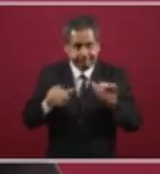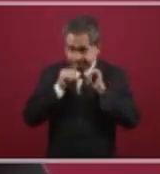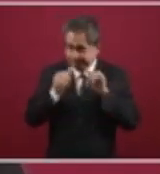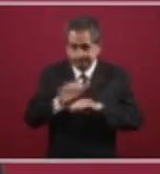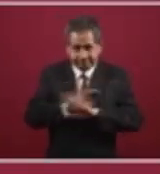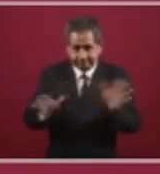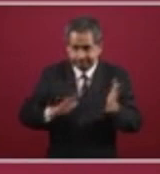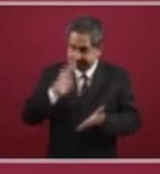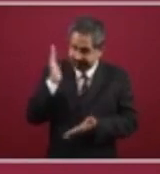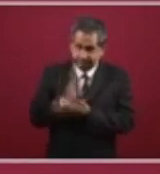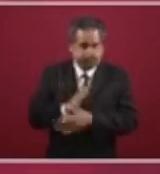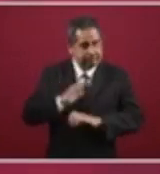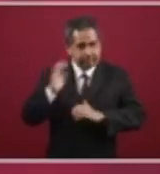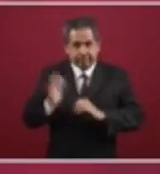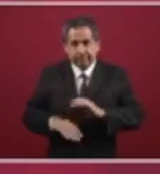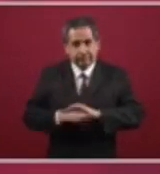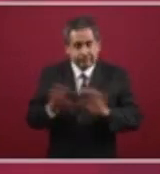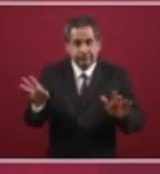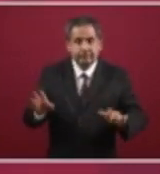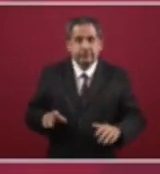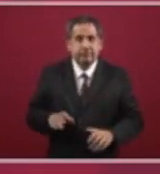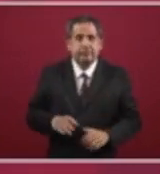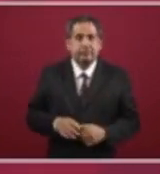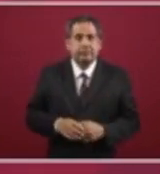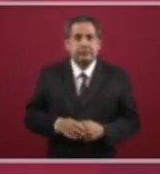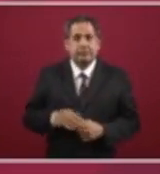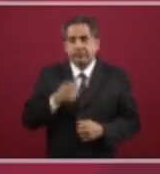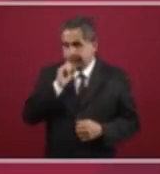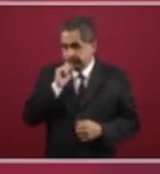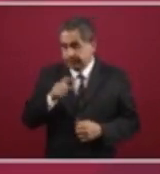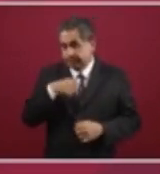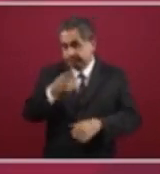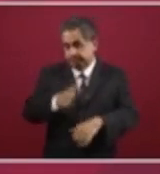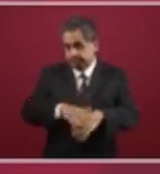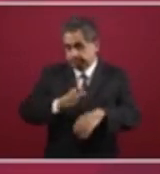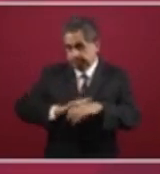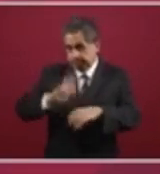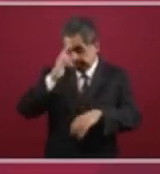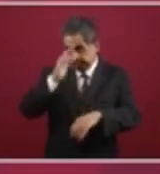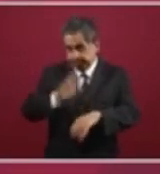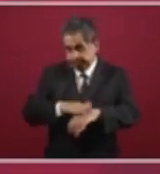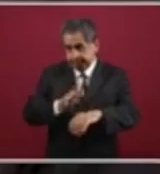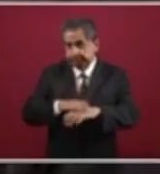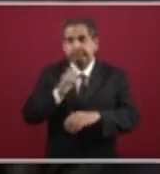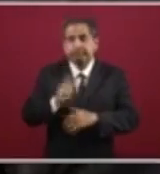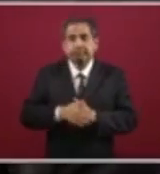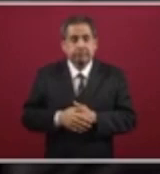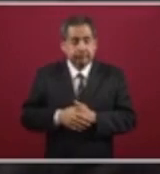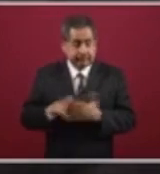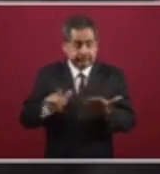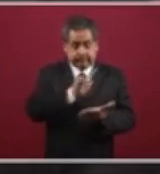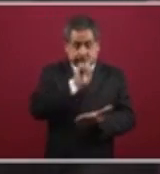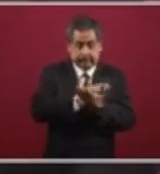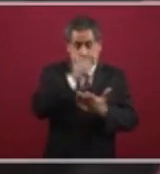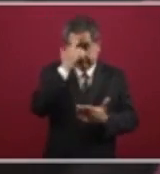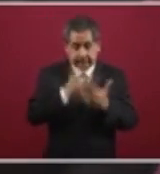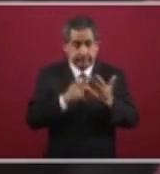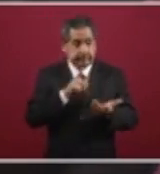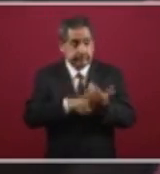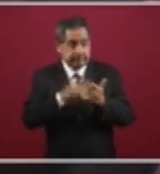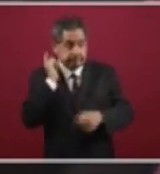Ya se acabó eso. Y les recuerdo que ya es delito grave la corrupción.